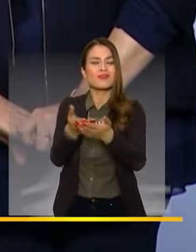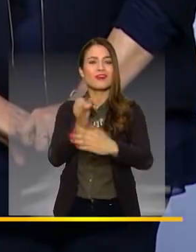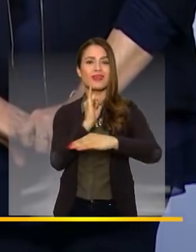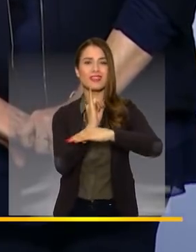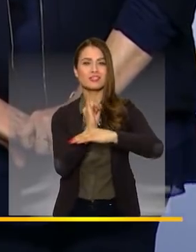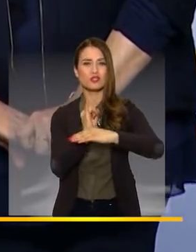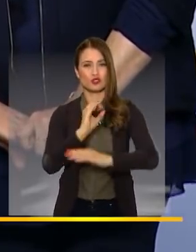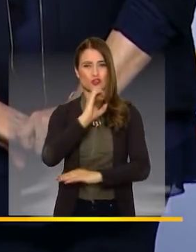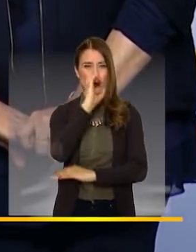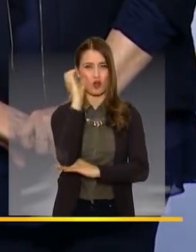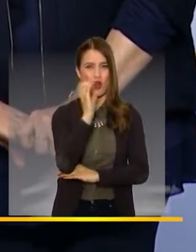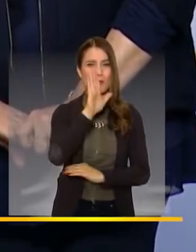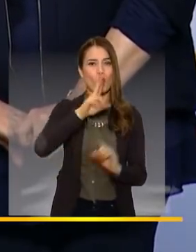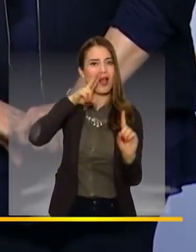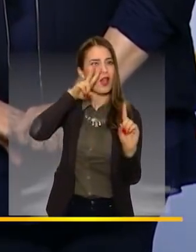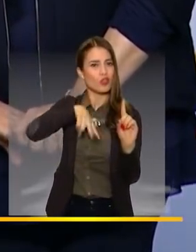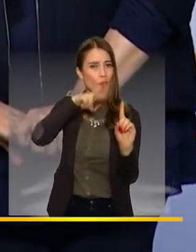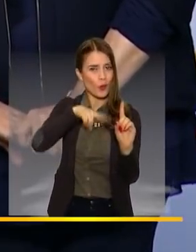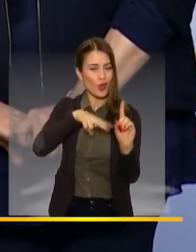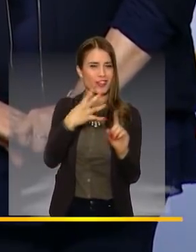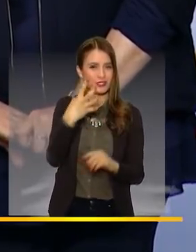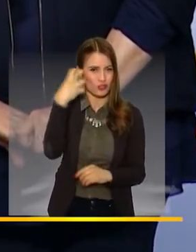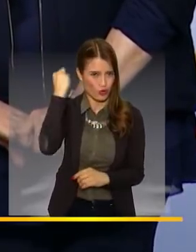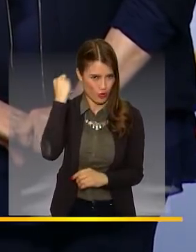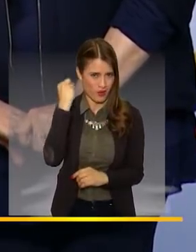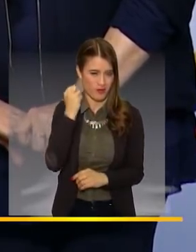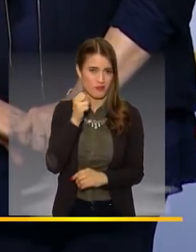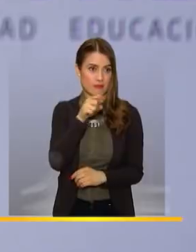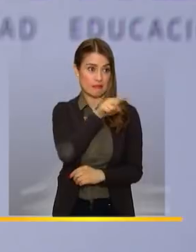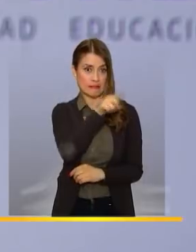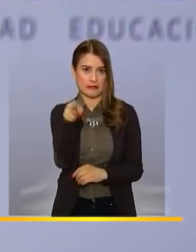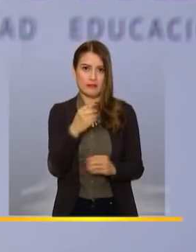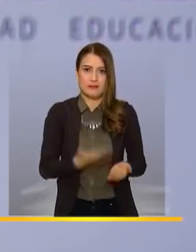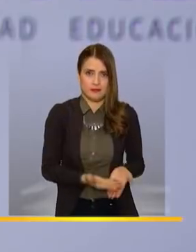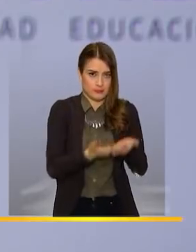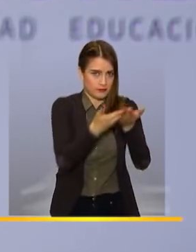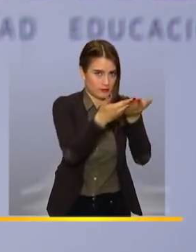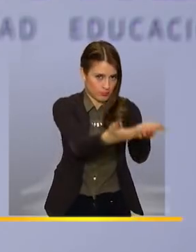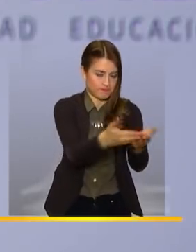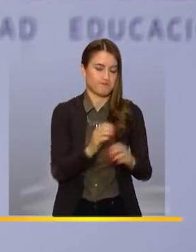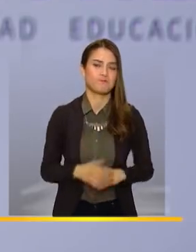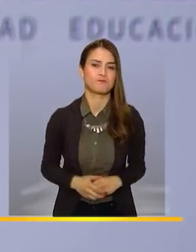del Instituto Colombiano de Antropología e Historia, del ICAN.